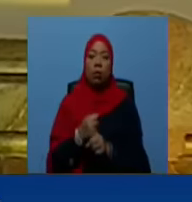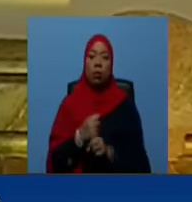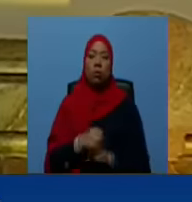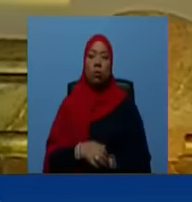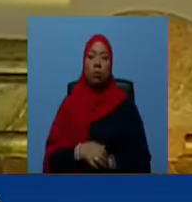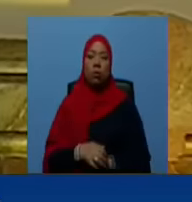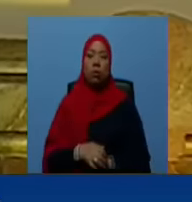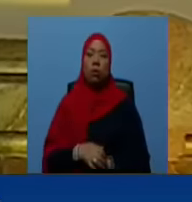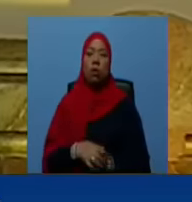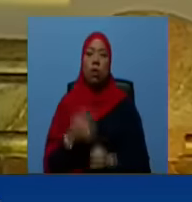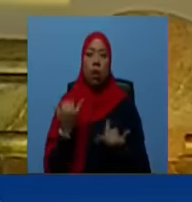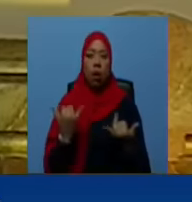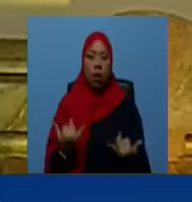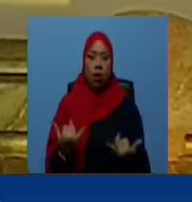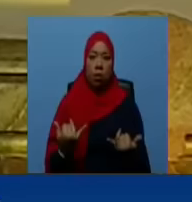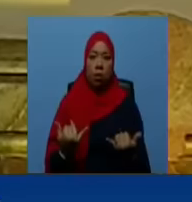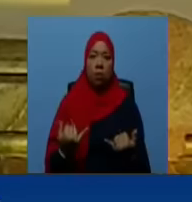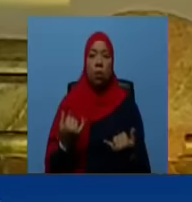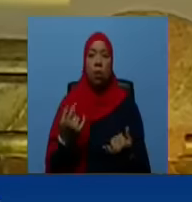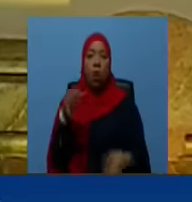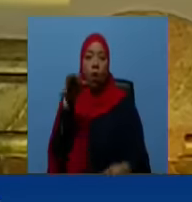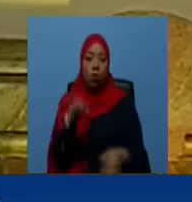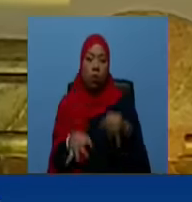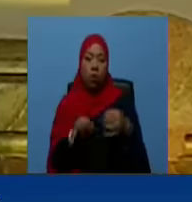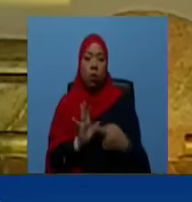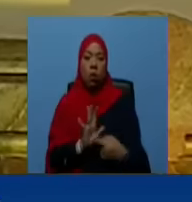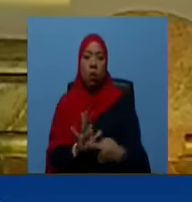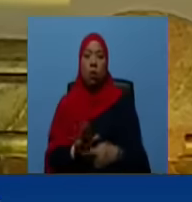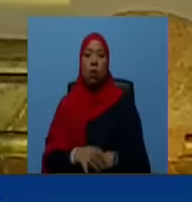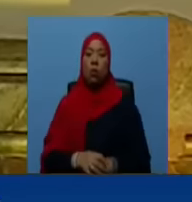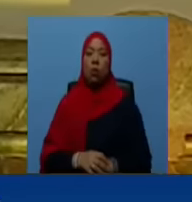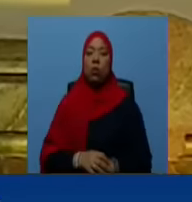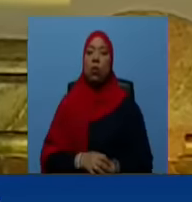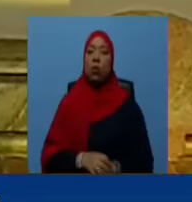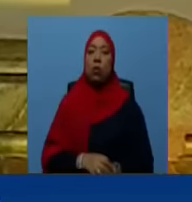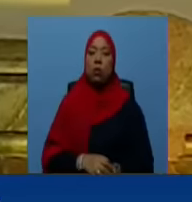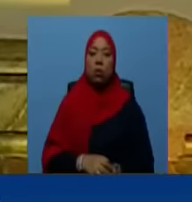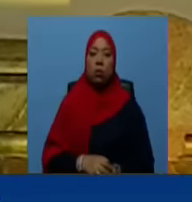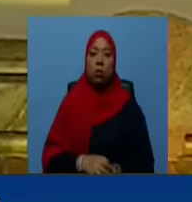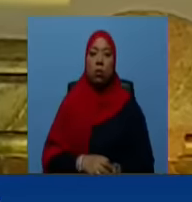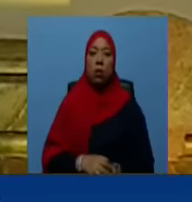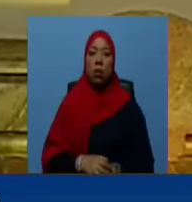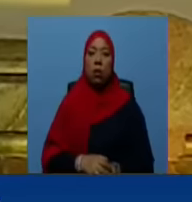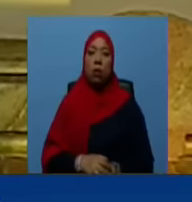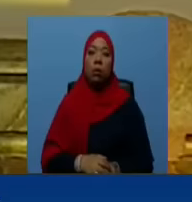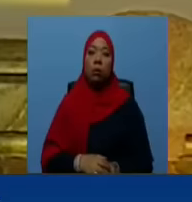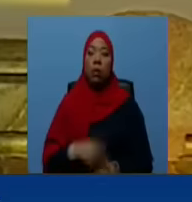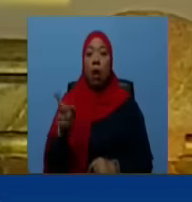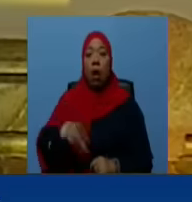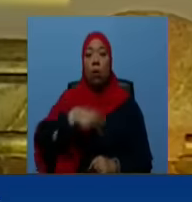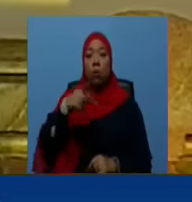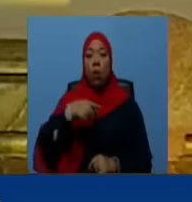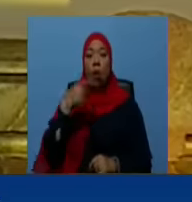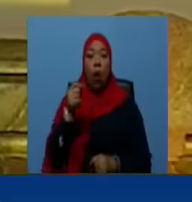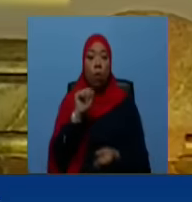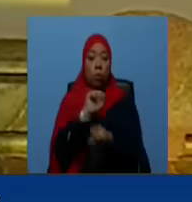están ante la justicia. En el mundo dice que son presos políticos.